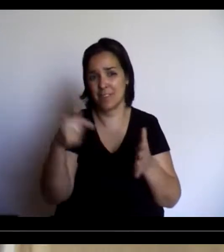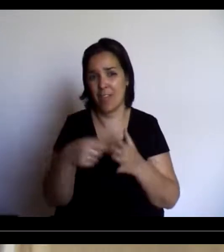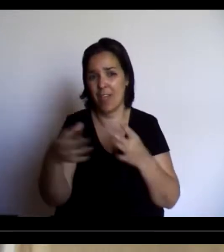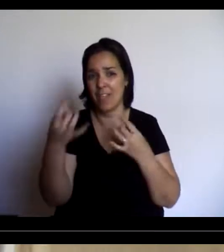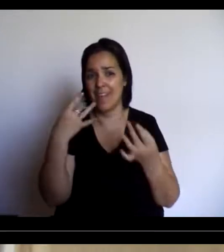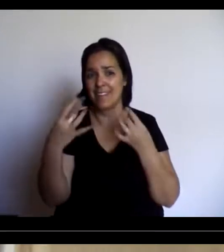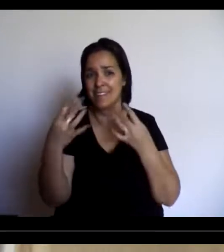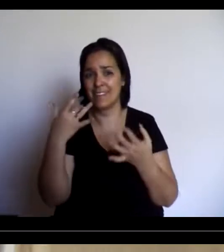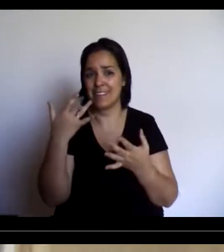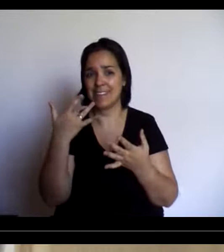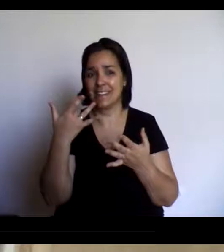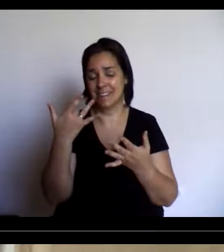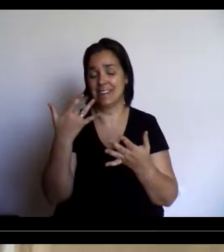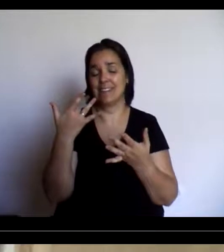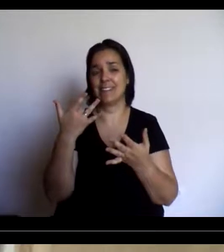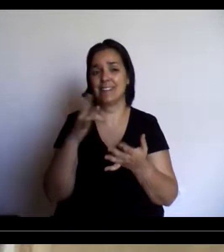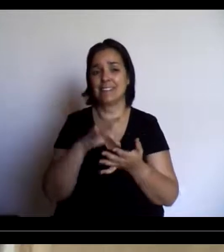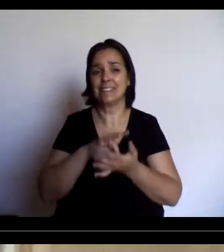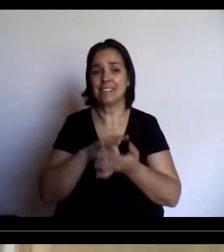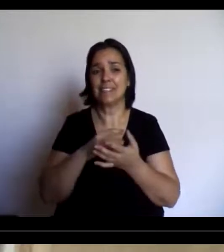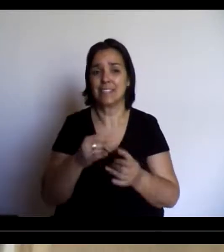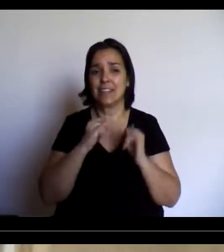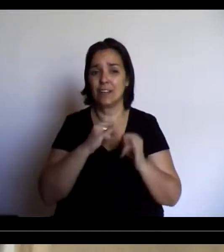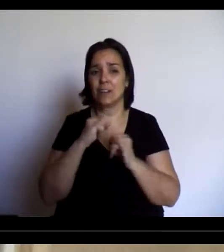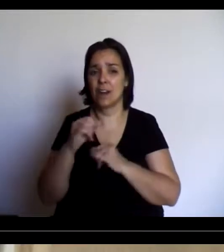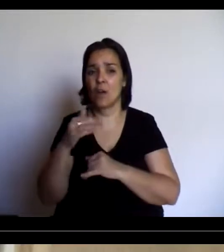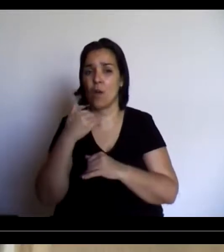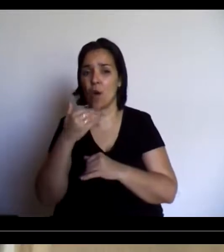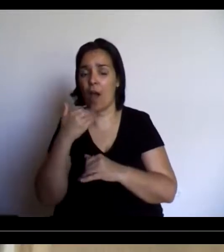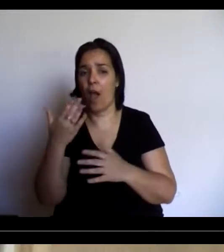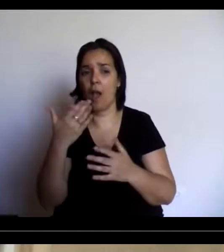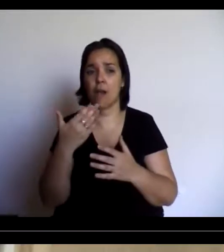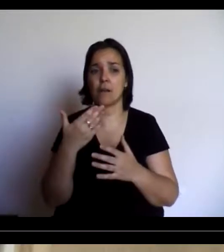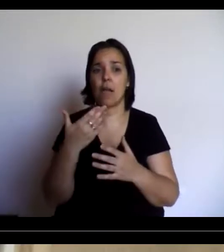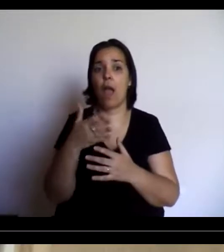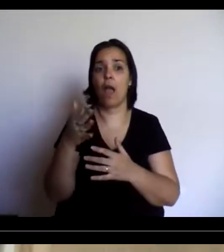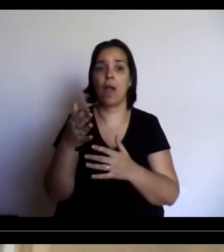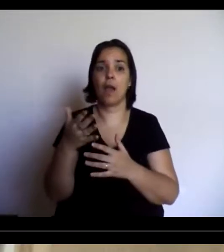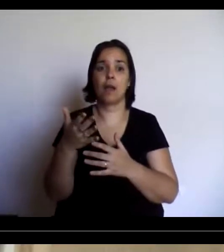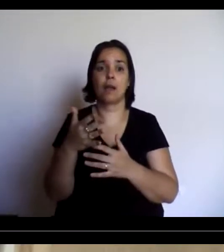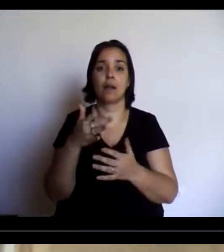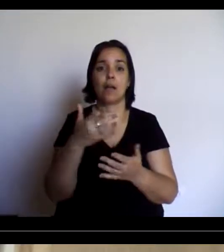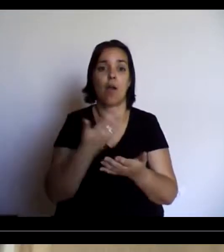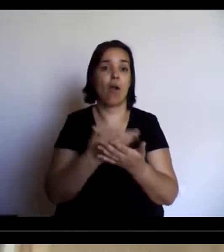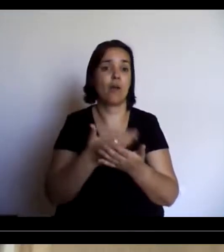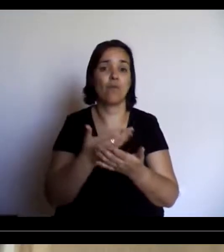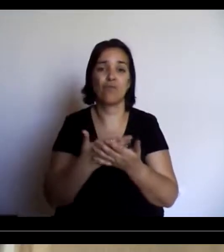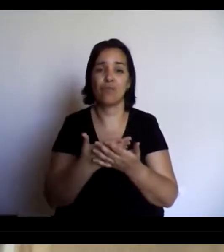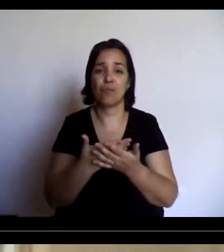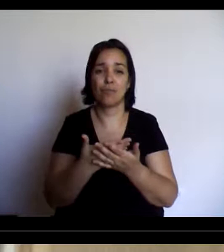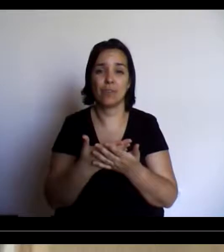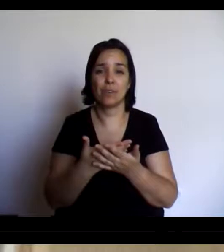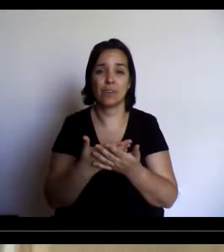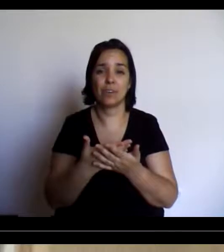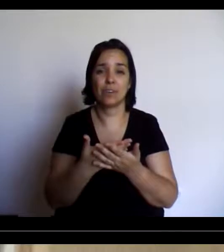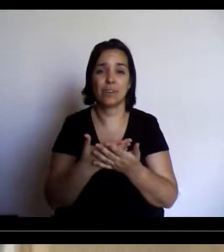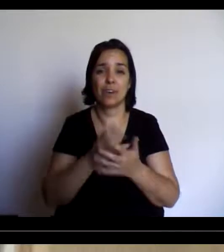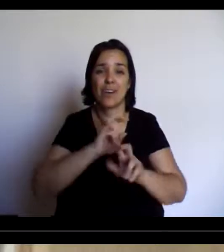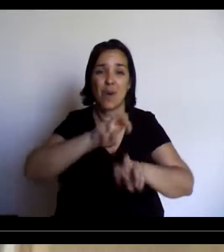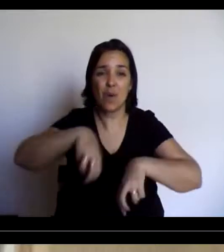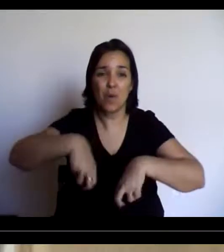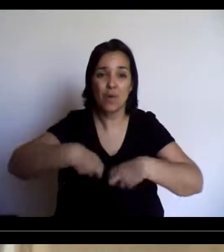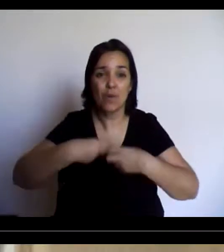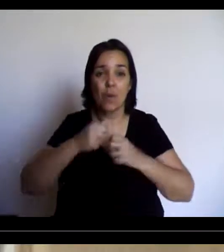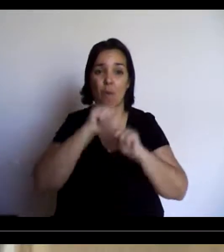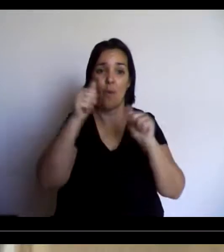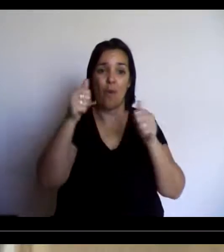servicios. La pregunta en sí es, ¿existe alguna propuesta que nos permita retomar ese modelo del pasado en el